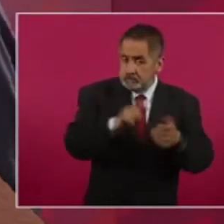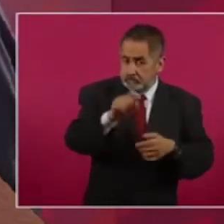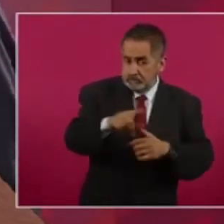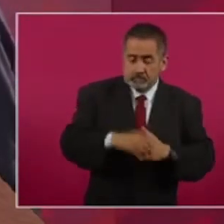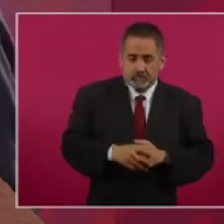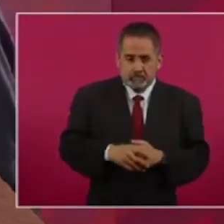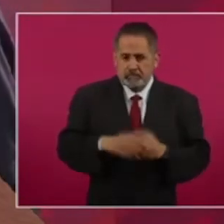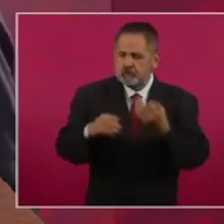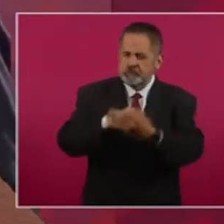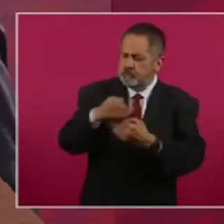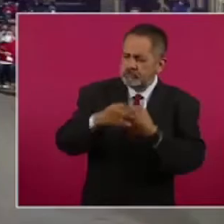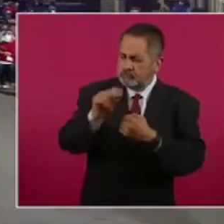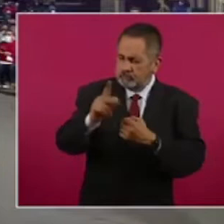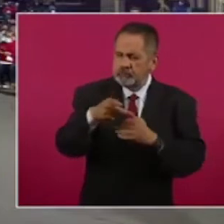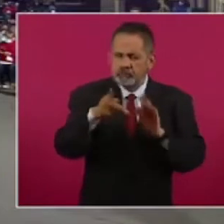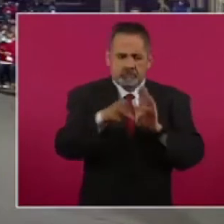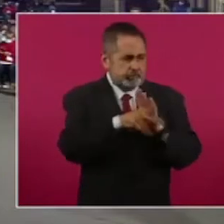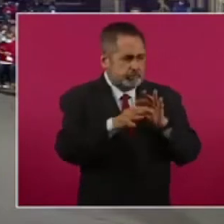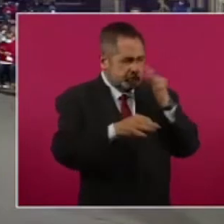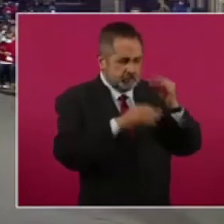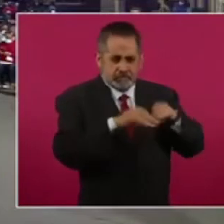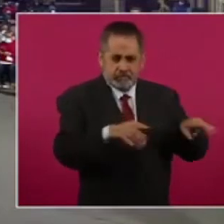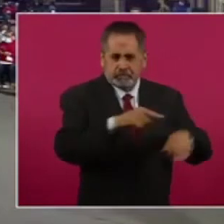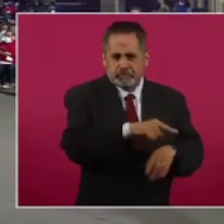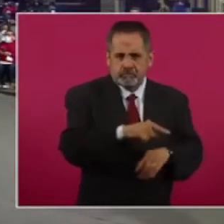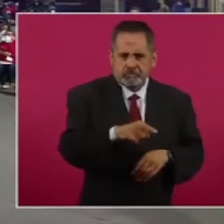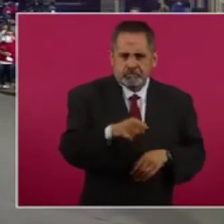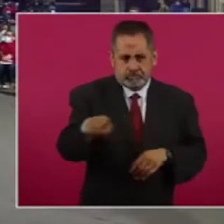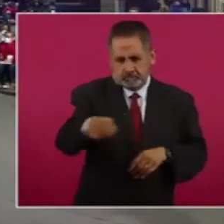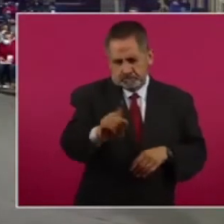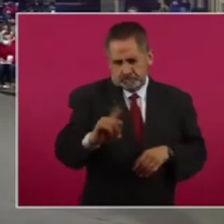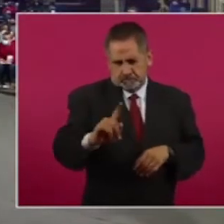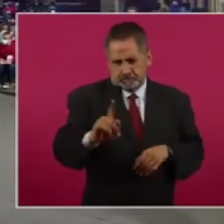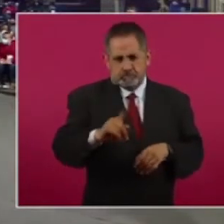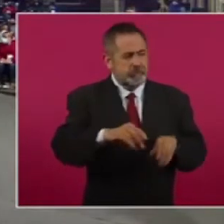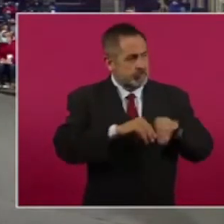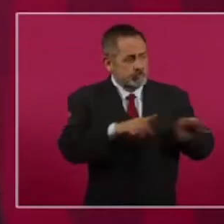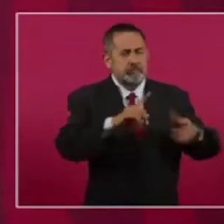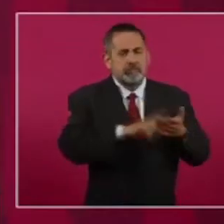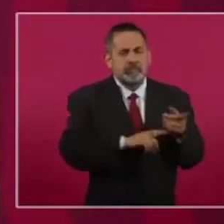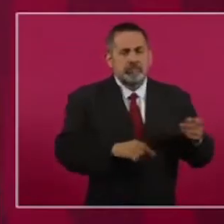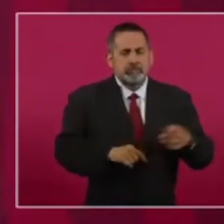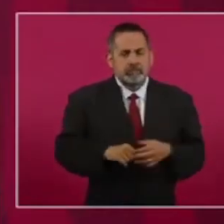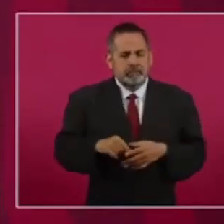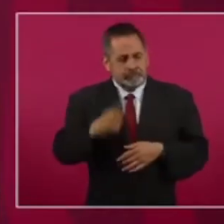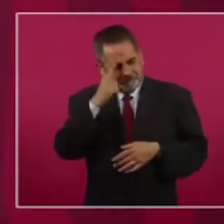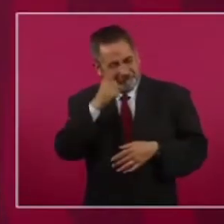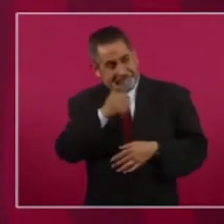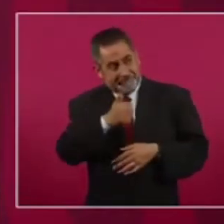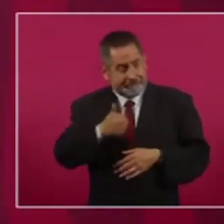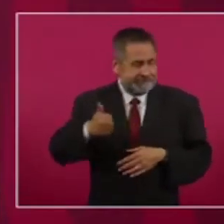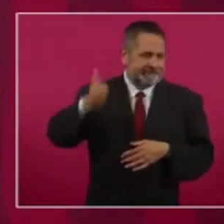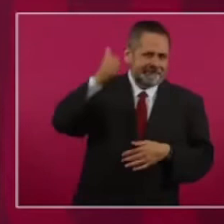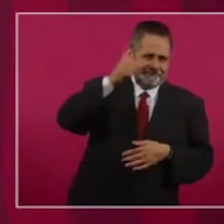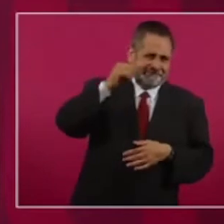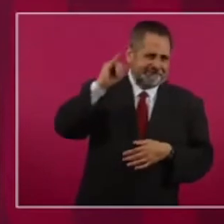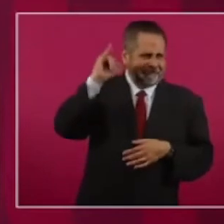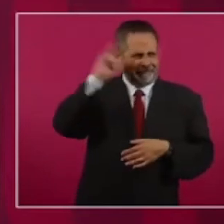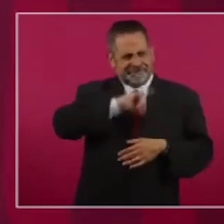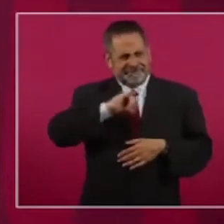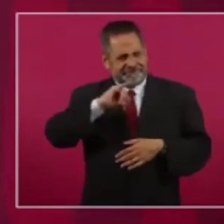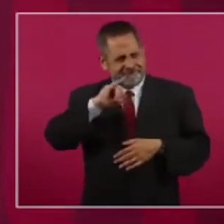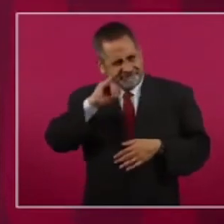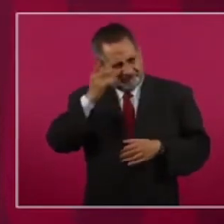no para todos. Y menos para ustedes. Me refiero para los